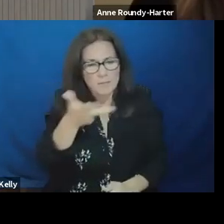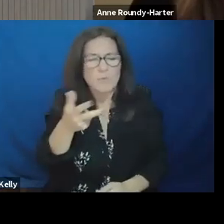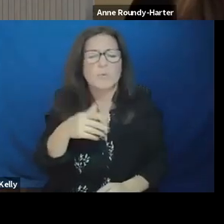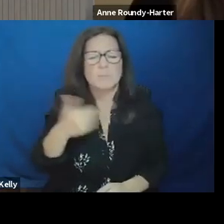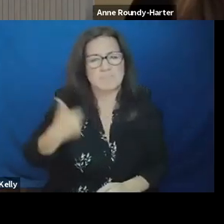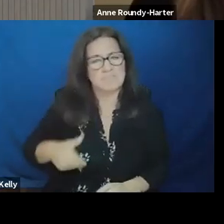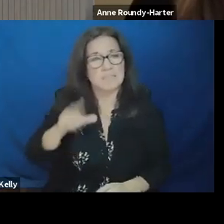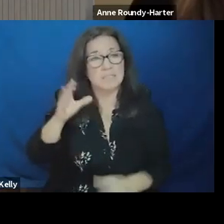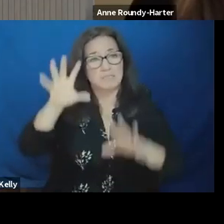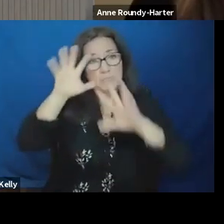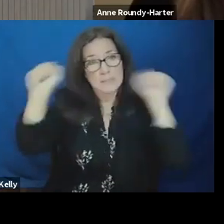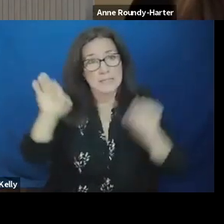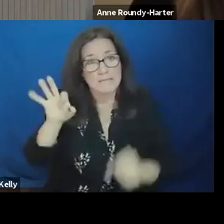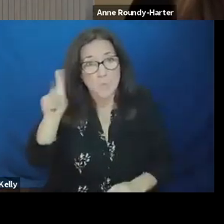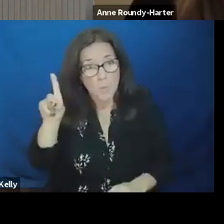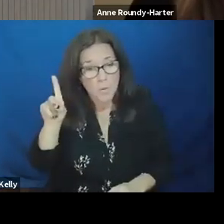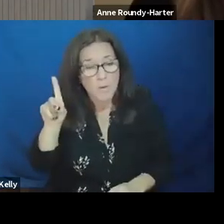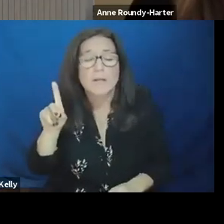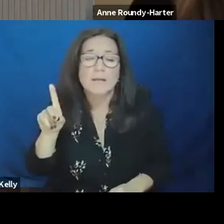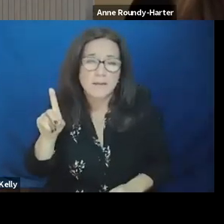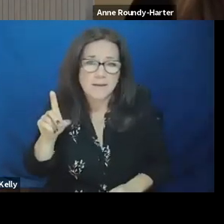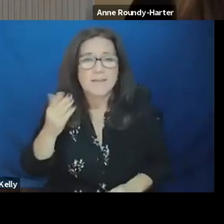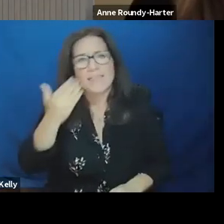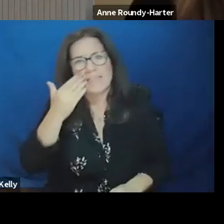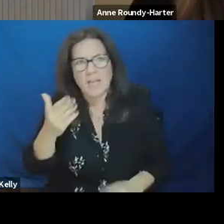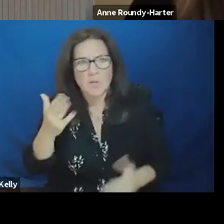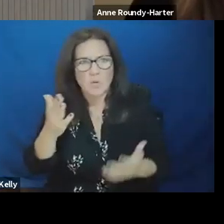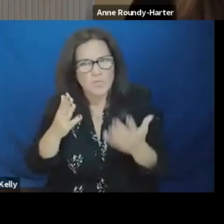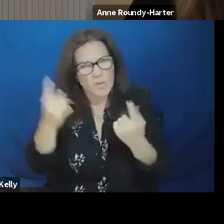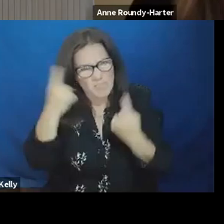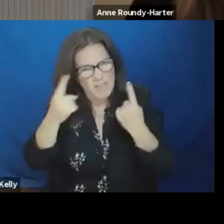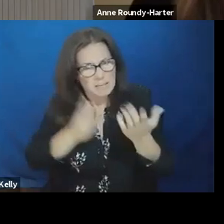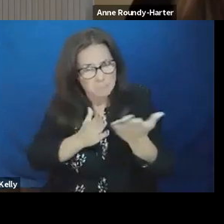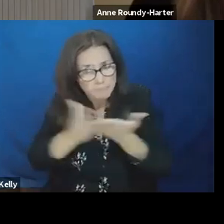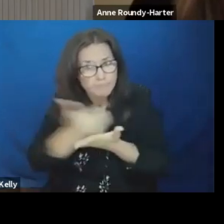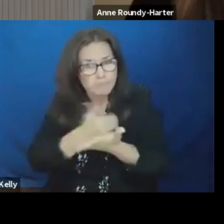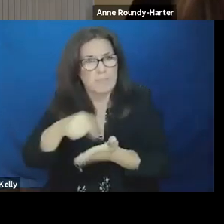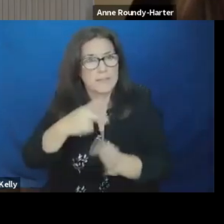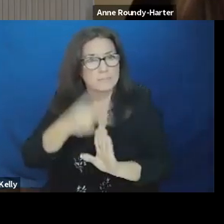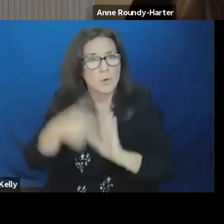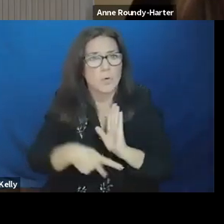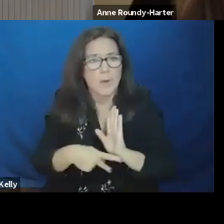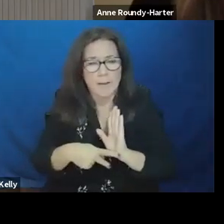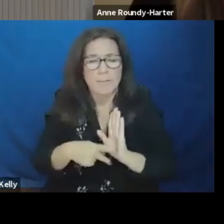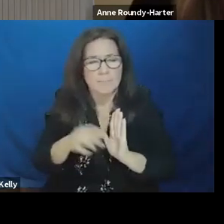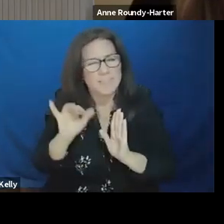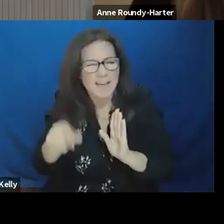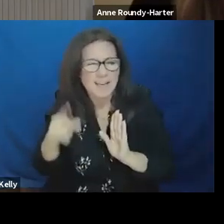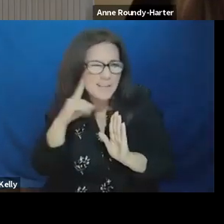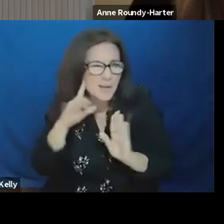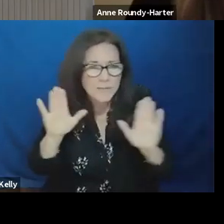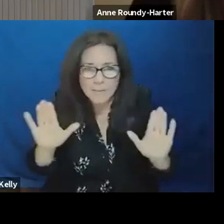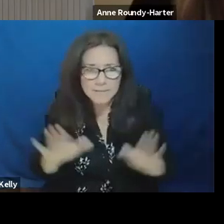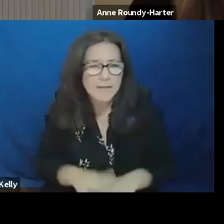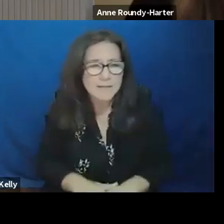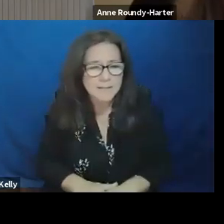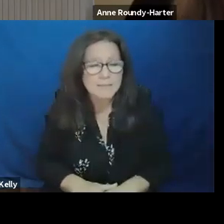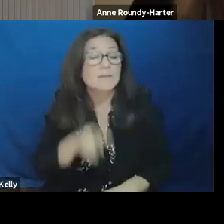no solamente ustedes están respondiendo a lo que ustedes saben que son las necesidades de los estudiantes pero como mencionaste